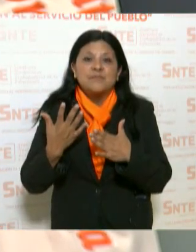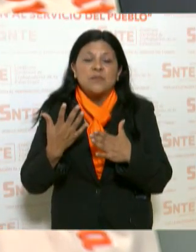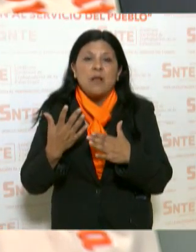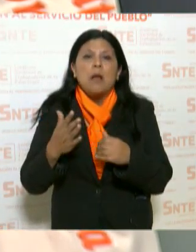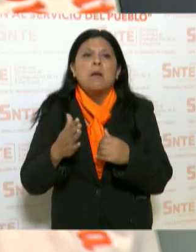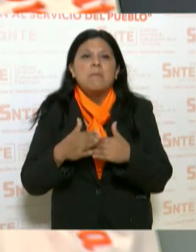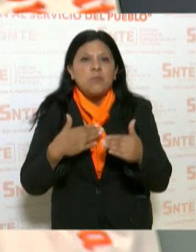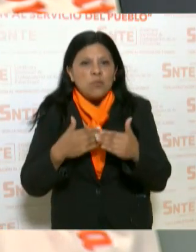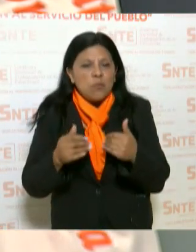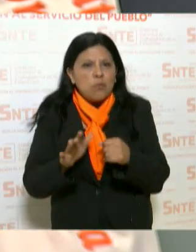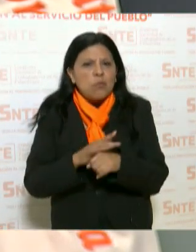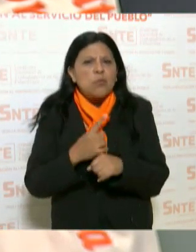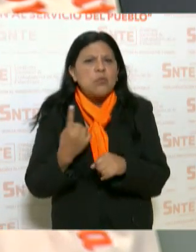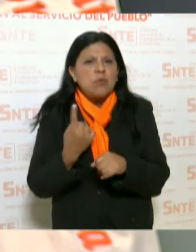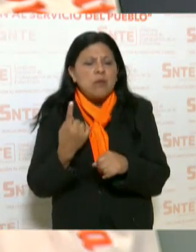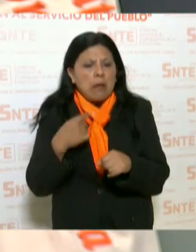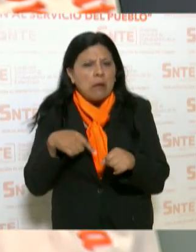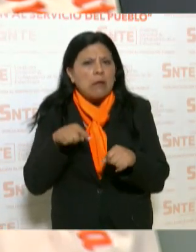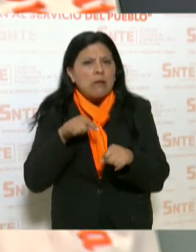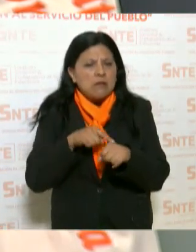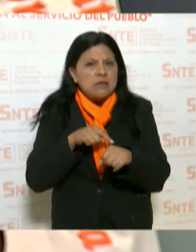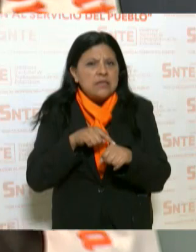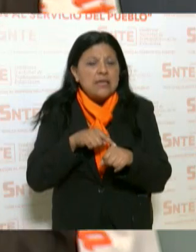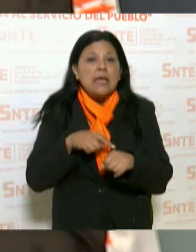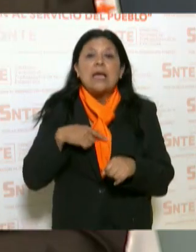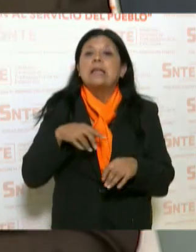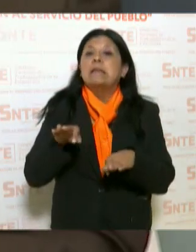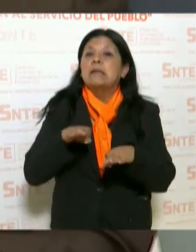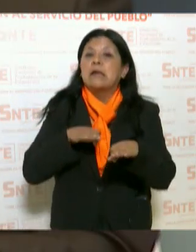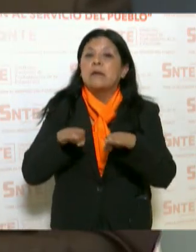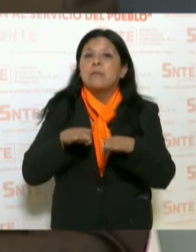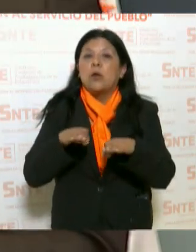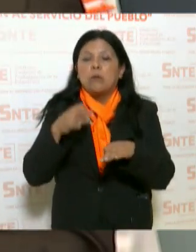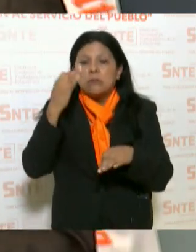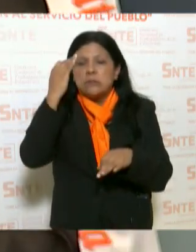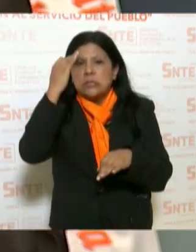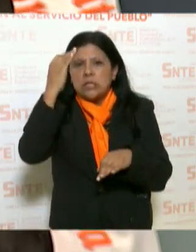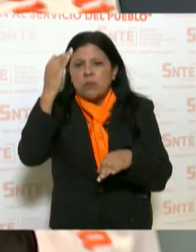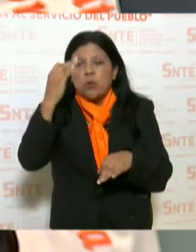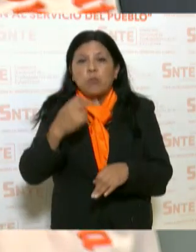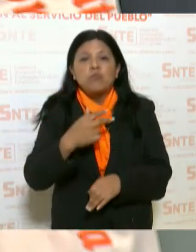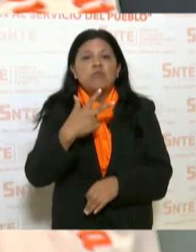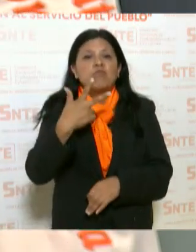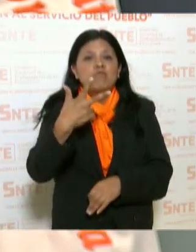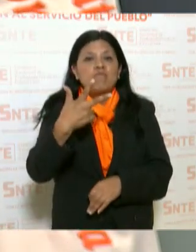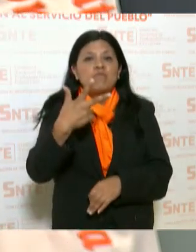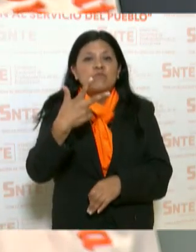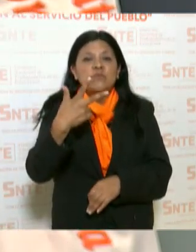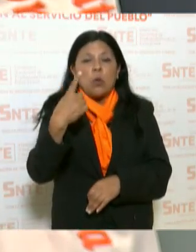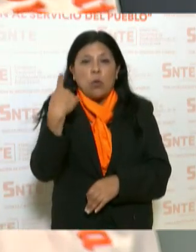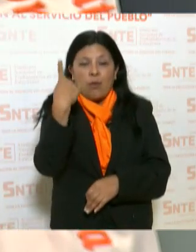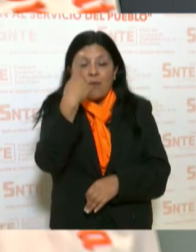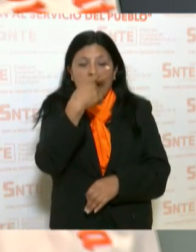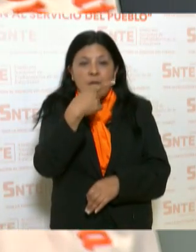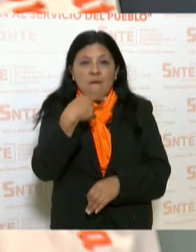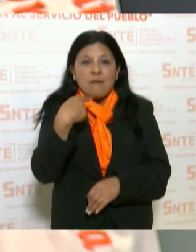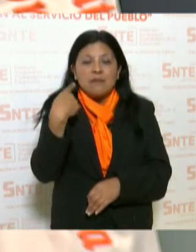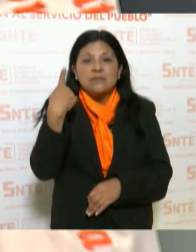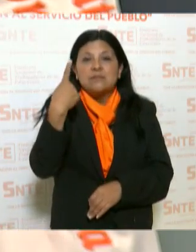porque se establece la jornada laboral de 8 horas.